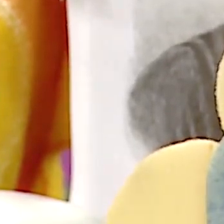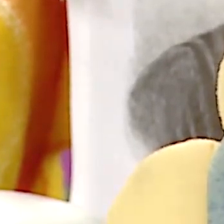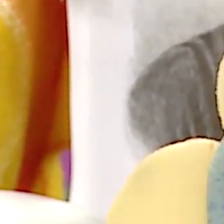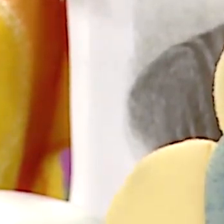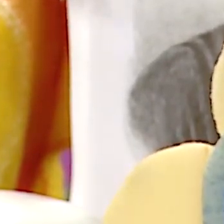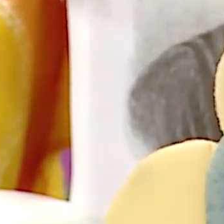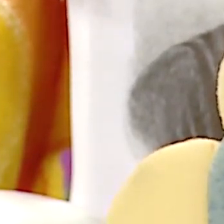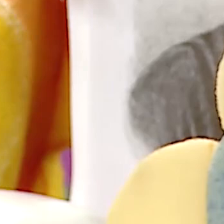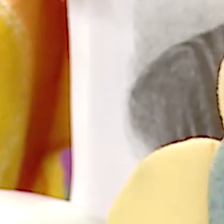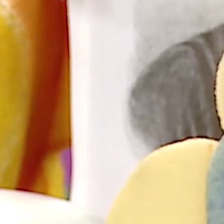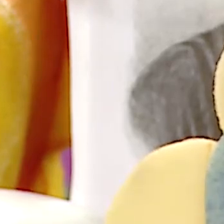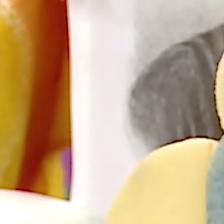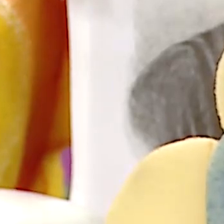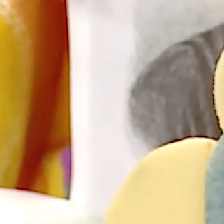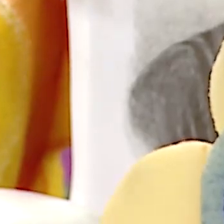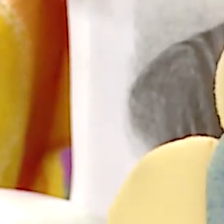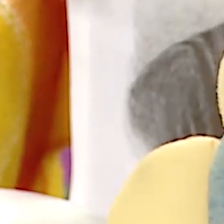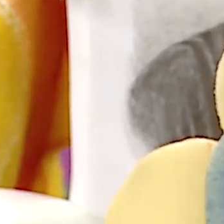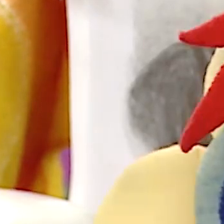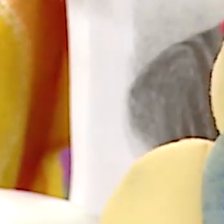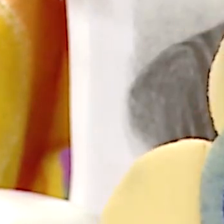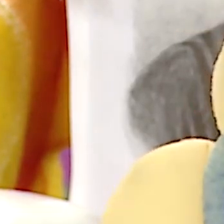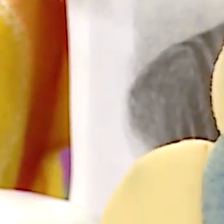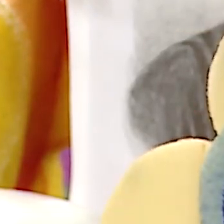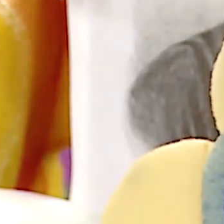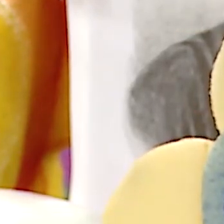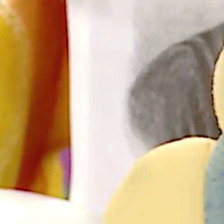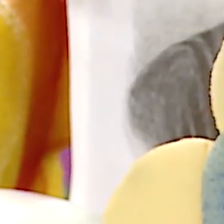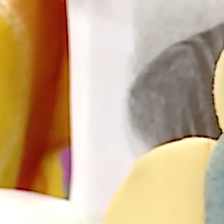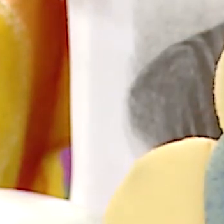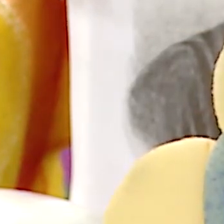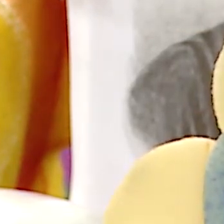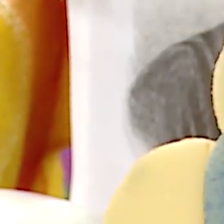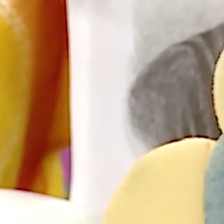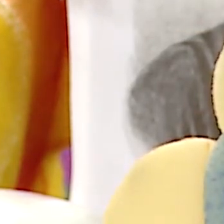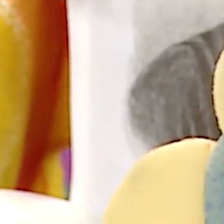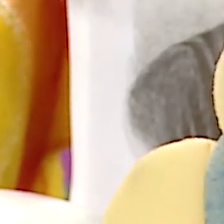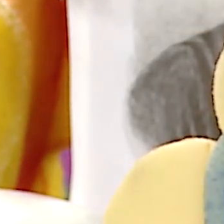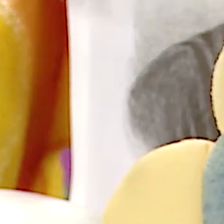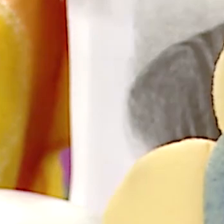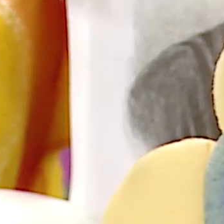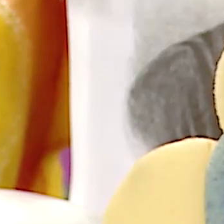Belgrano la bandera sube al cielo, sube y vuela. La bandera